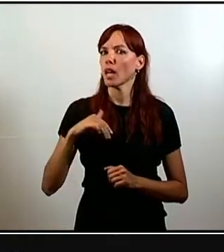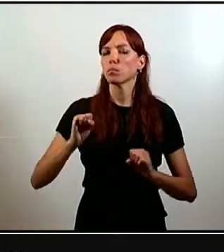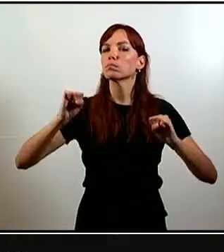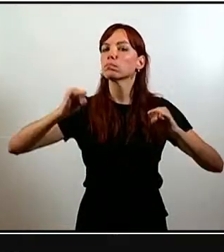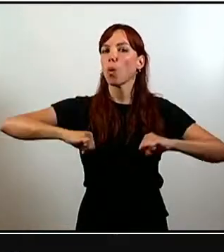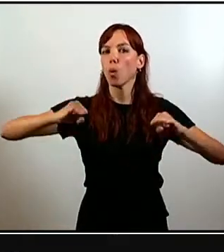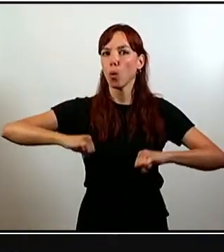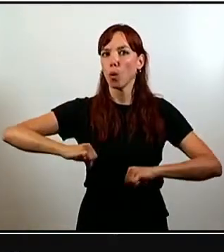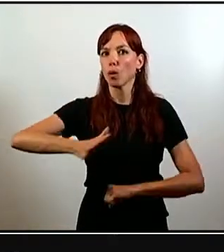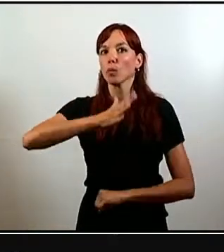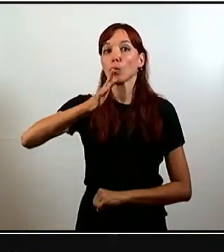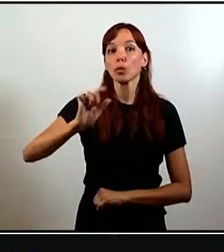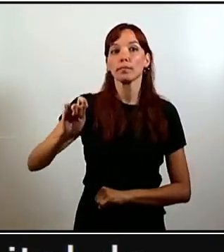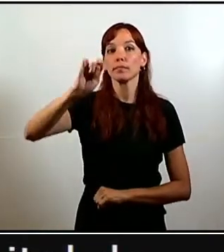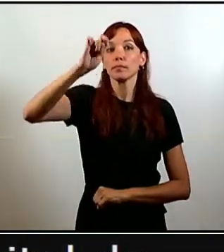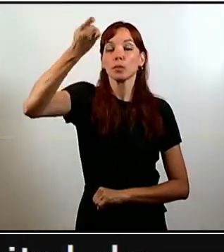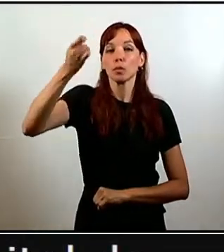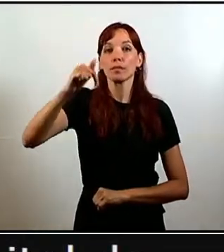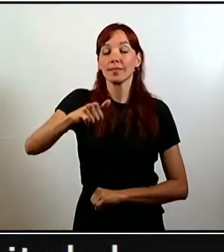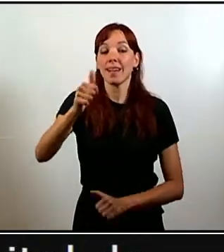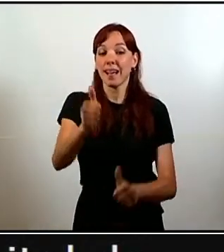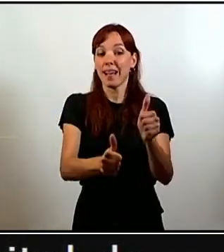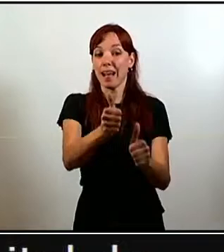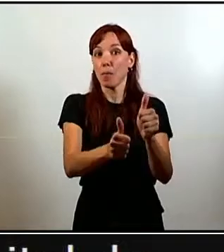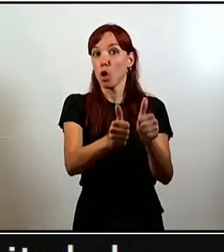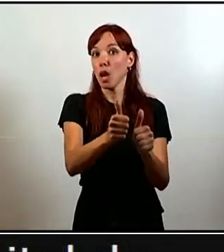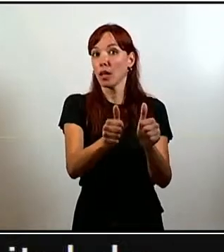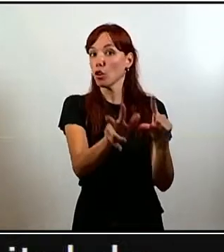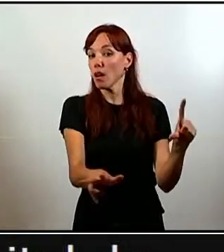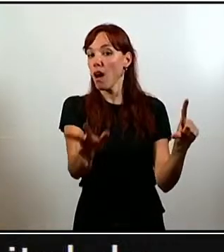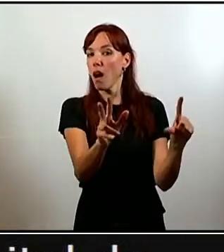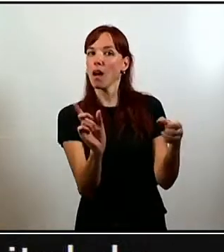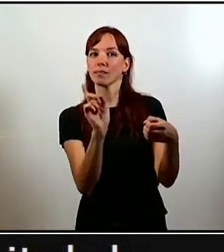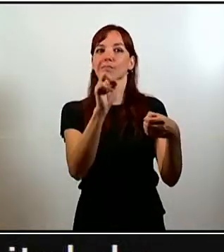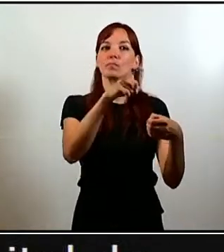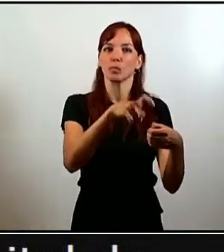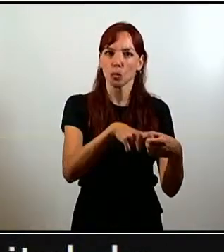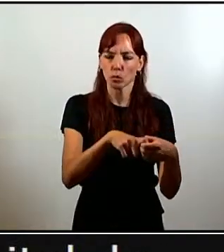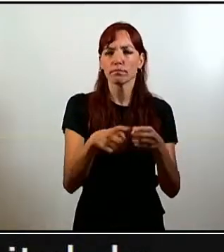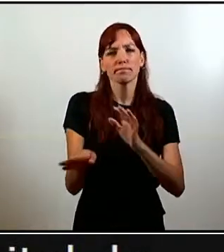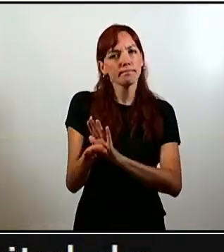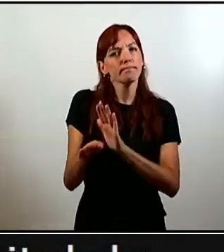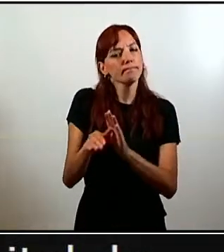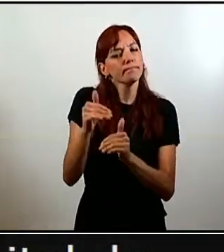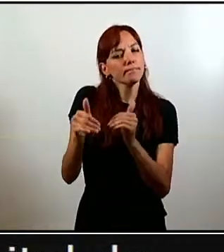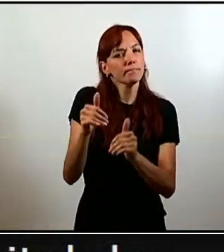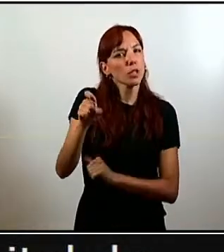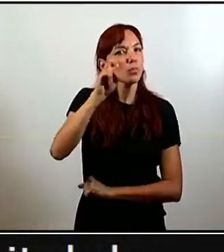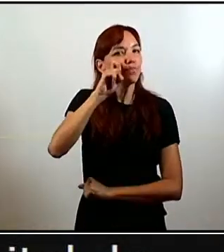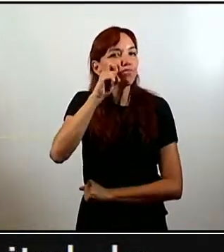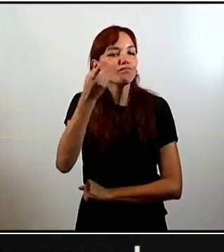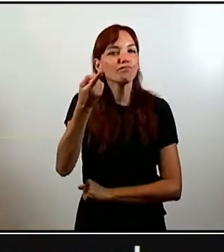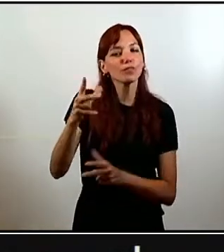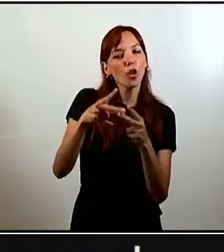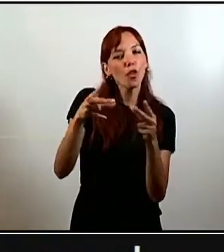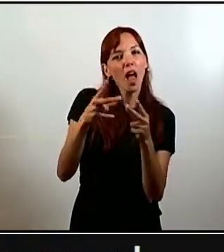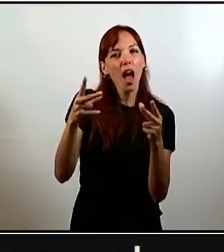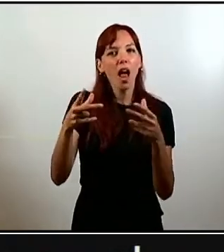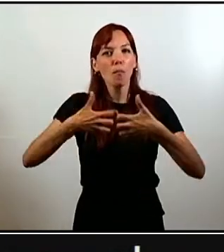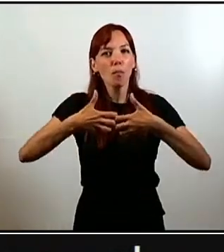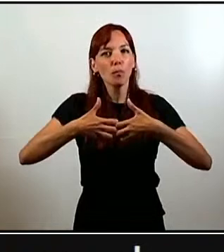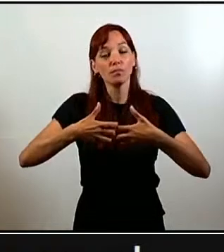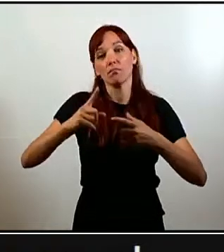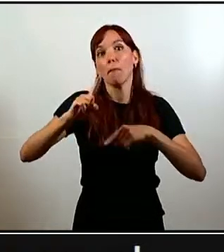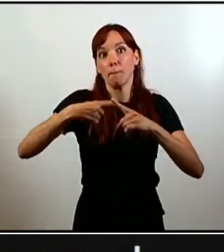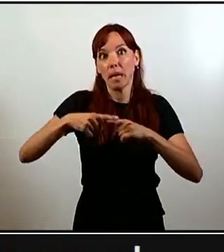hito de integrarse en el campeonato nacional, sigue conservando esa vertiente social, turística y de motor